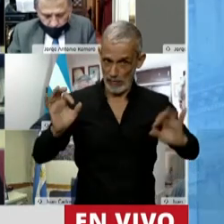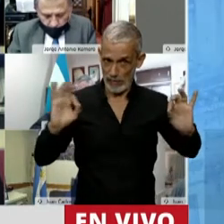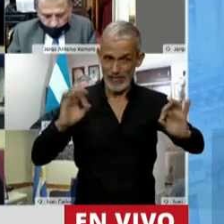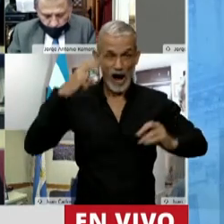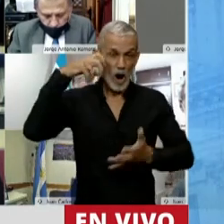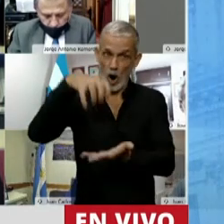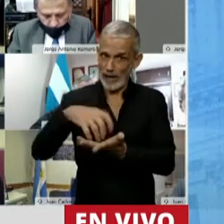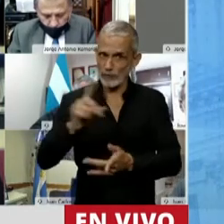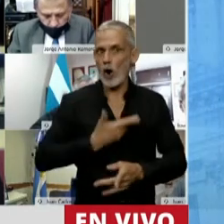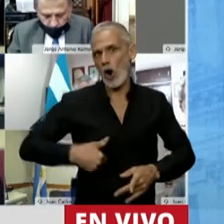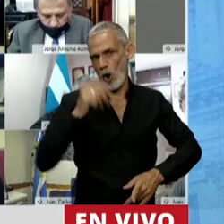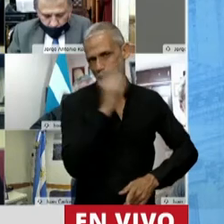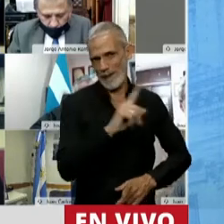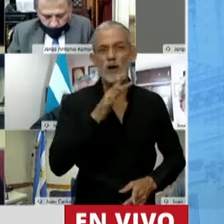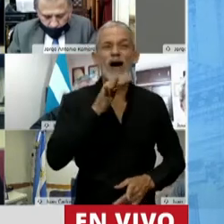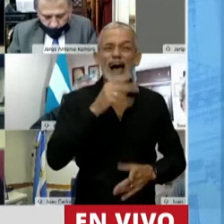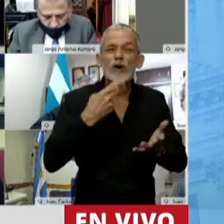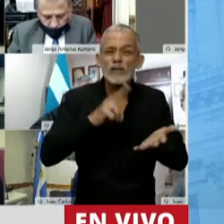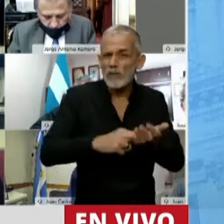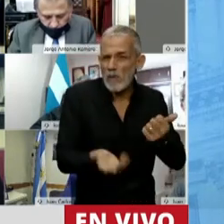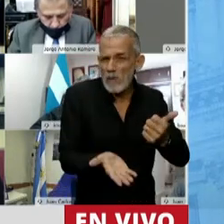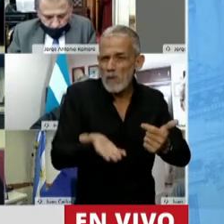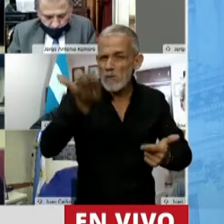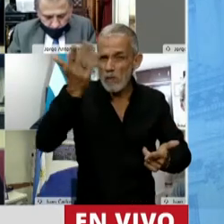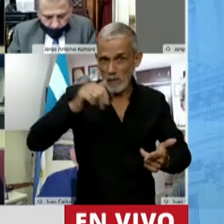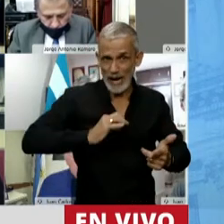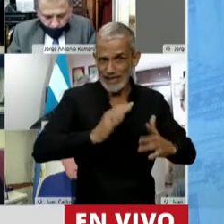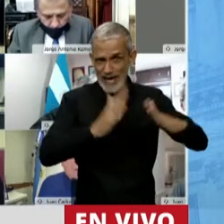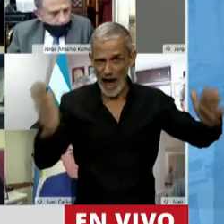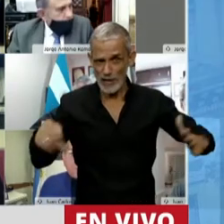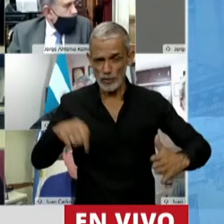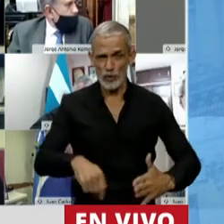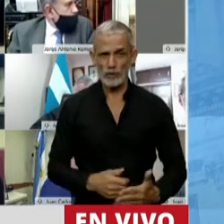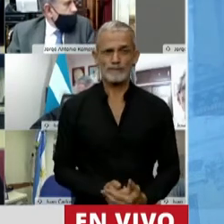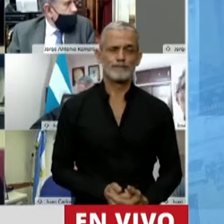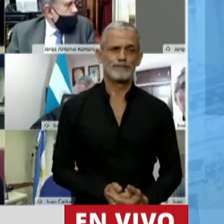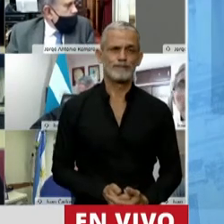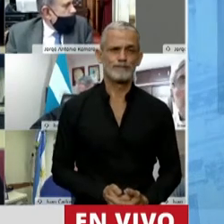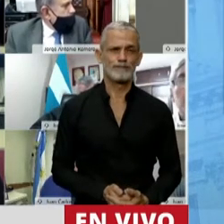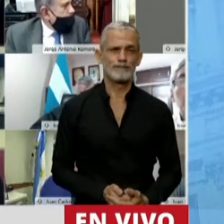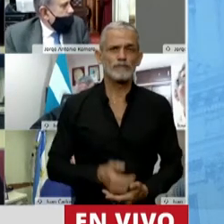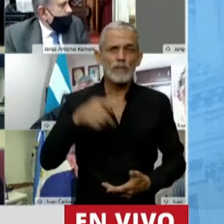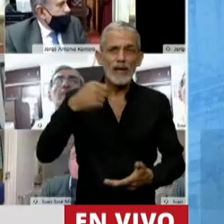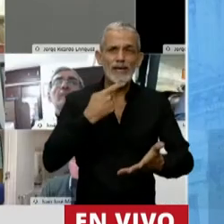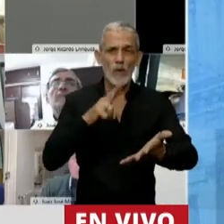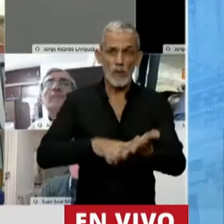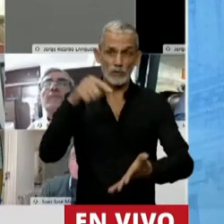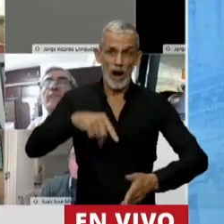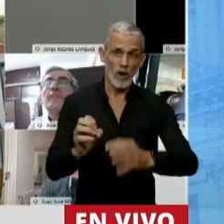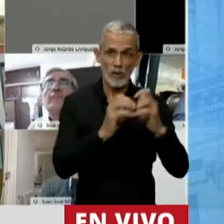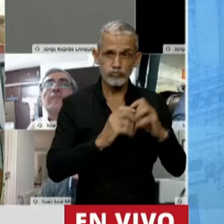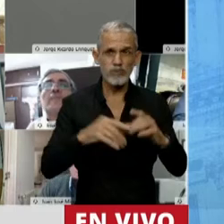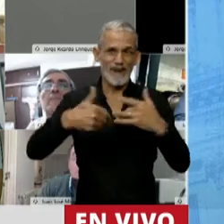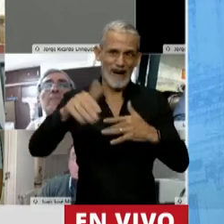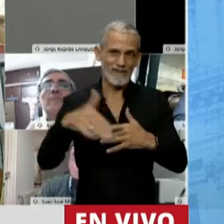el Congreso, lo hizo el gobierno. 14 impuestos aumentaron este año. Y este impuesto que estamos, o